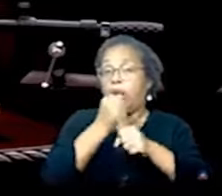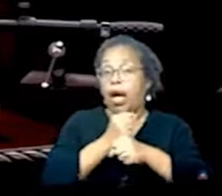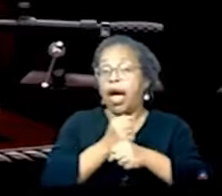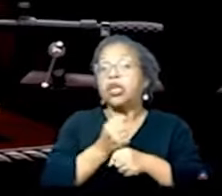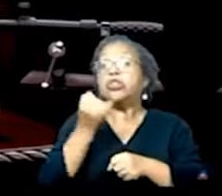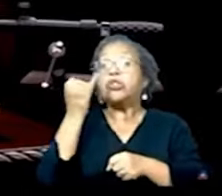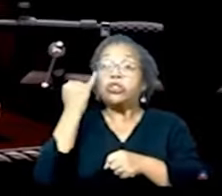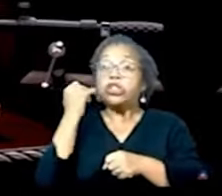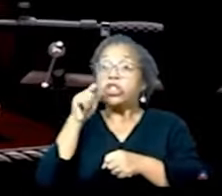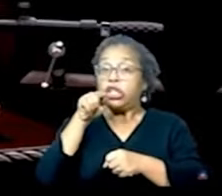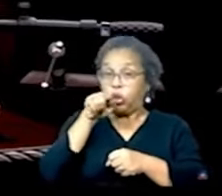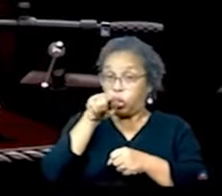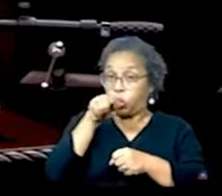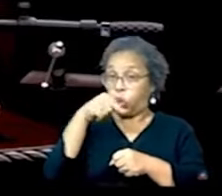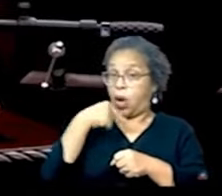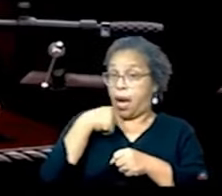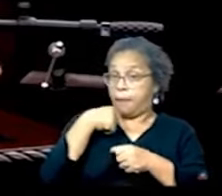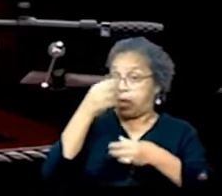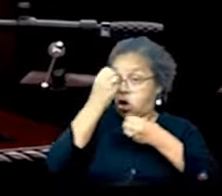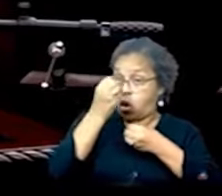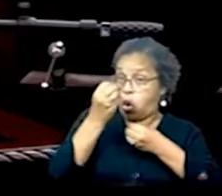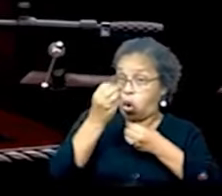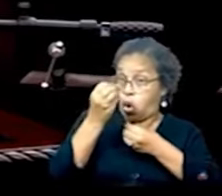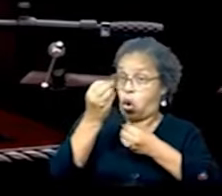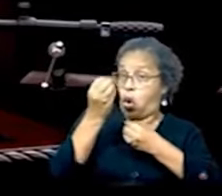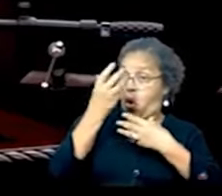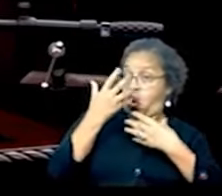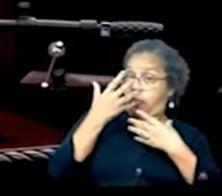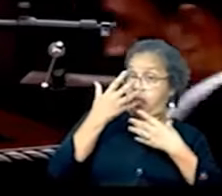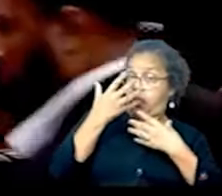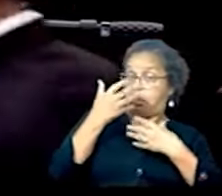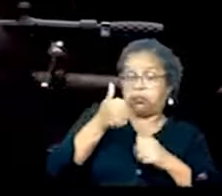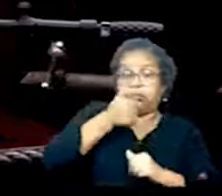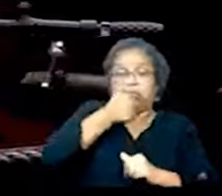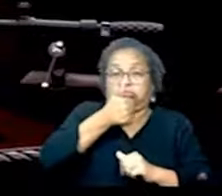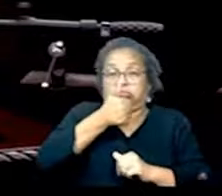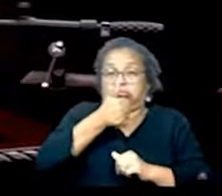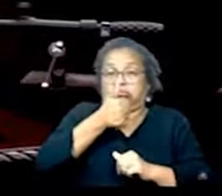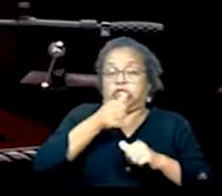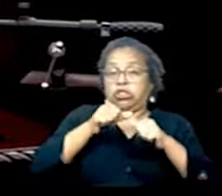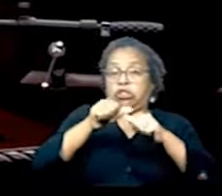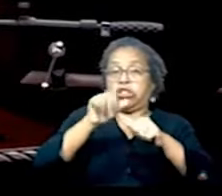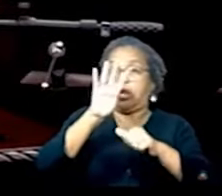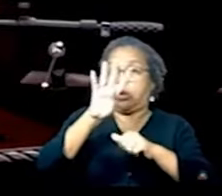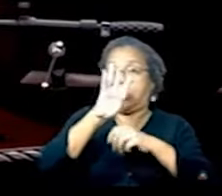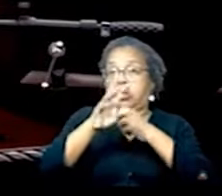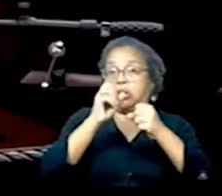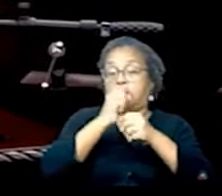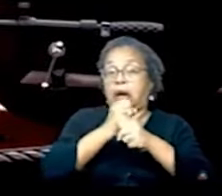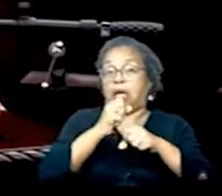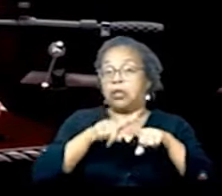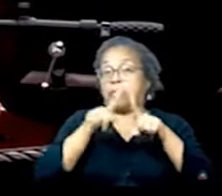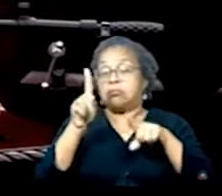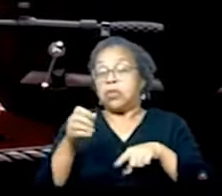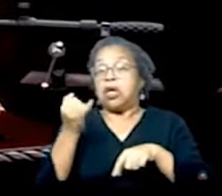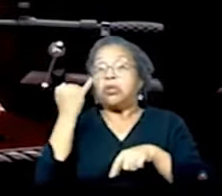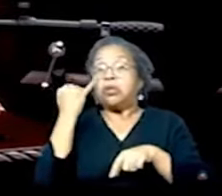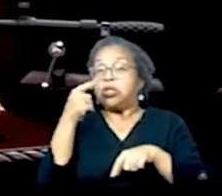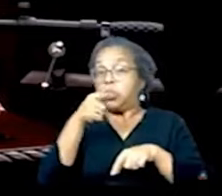que yo digo, puedo durar cuatro años, de lo contrario yo te quito. Por lo tanto, la diferencia no es tal.